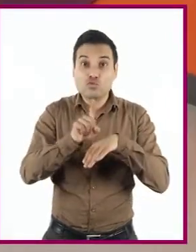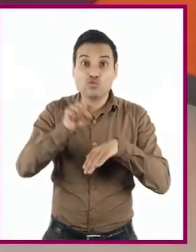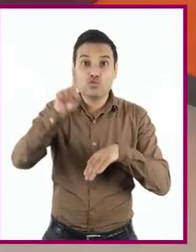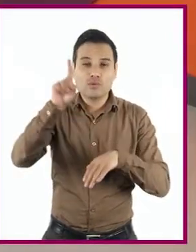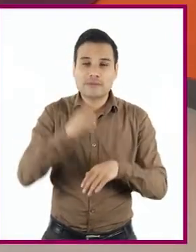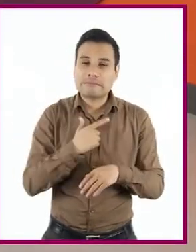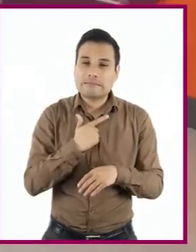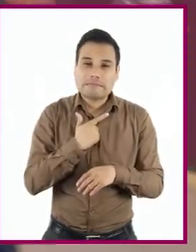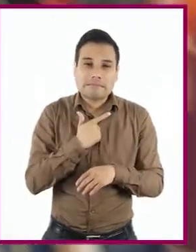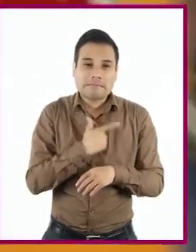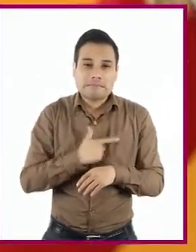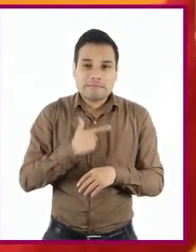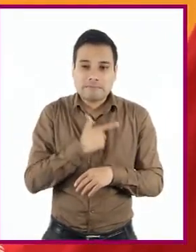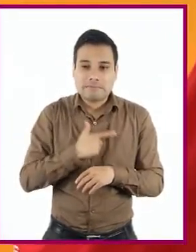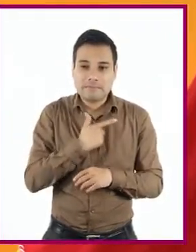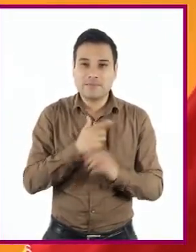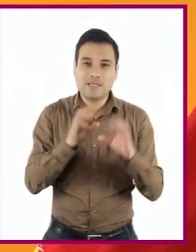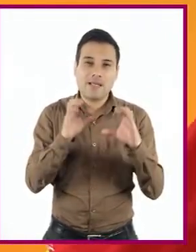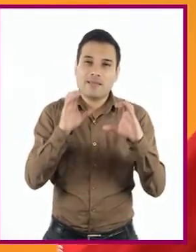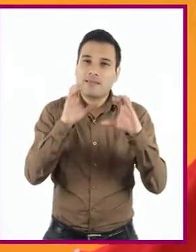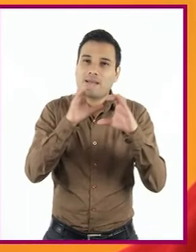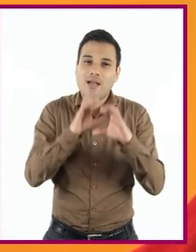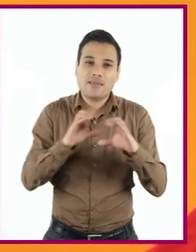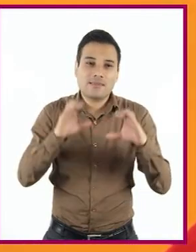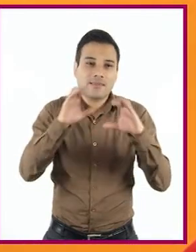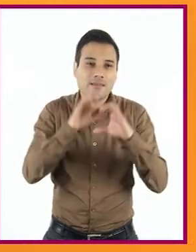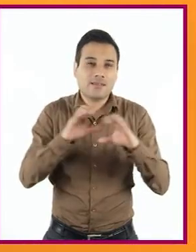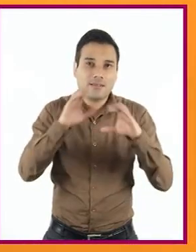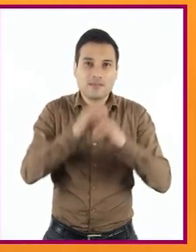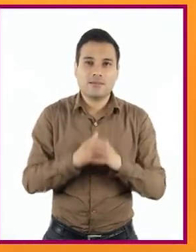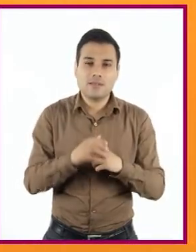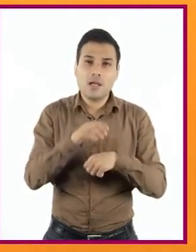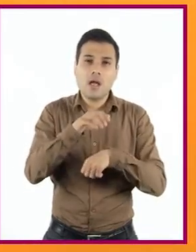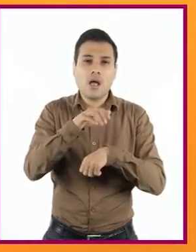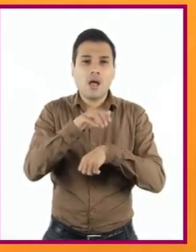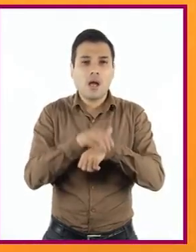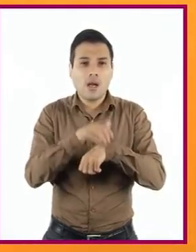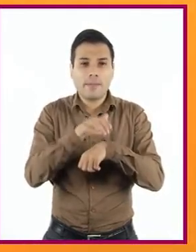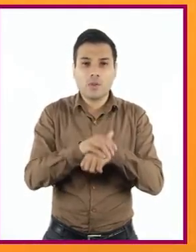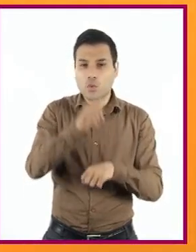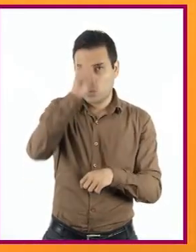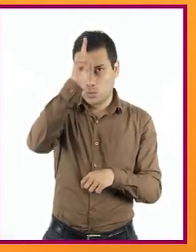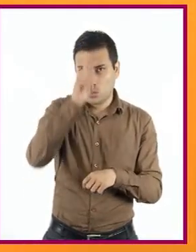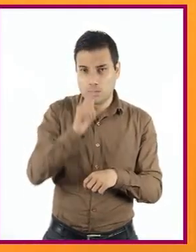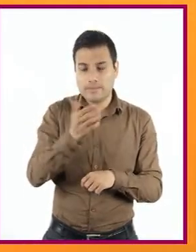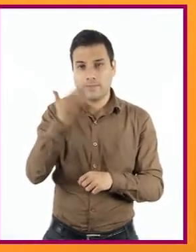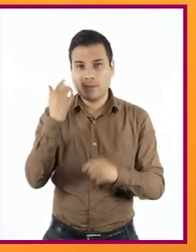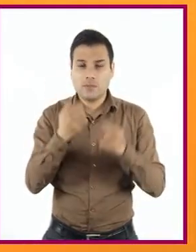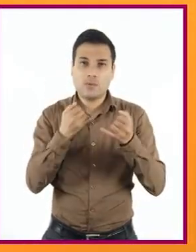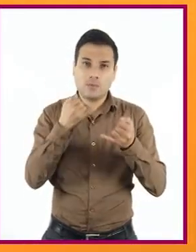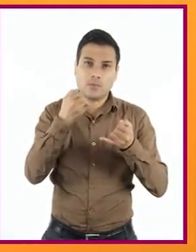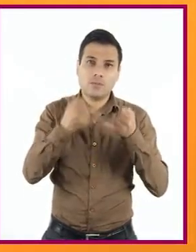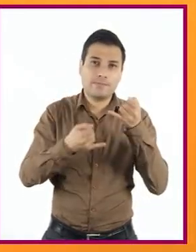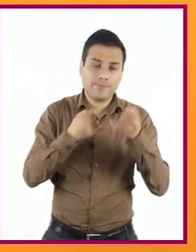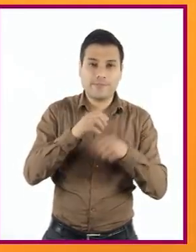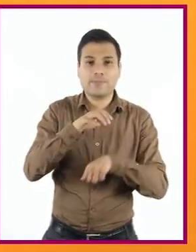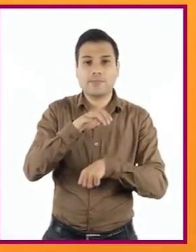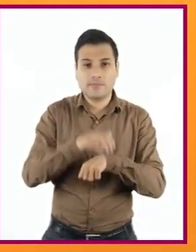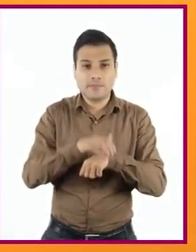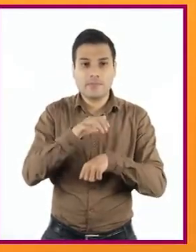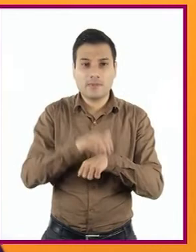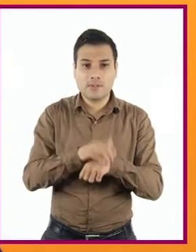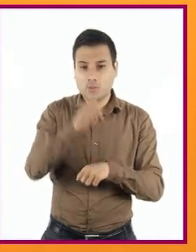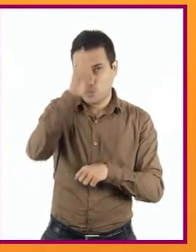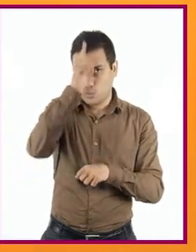viajes de la Luna, van a cantar una canción. ¿La puedes cantar? Amigos de la Luna, ven, vamos a jugar. Amigos de la